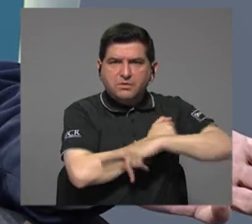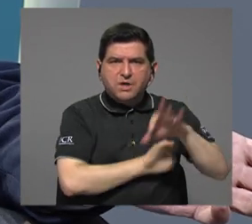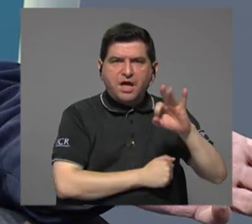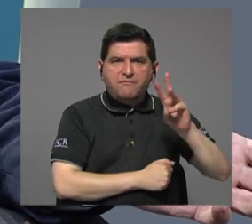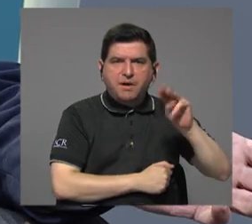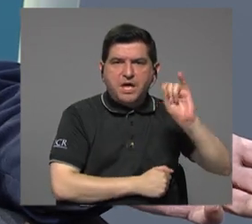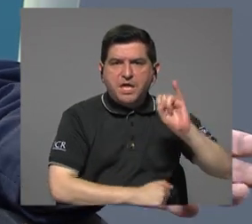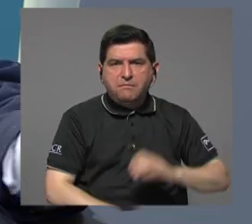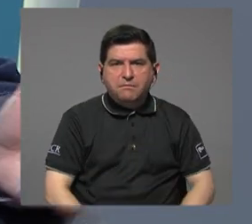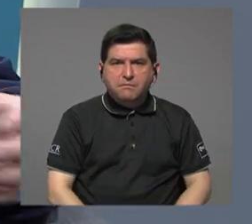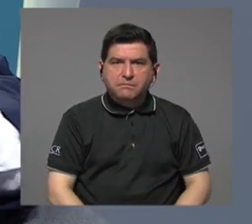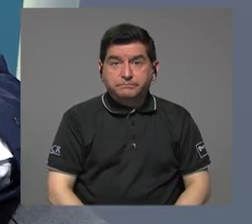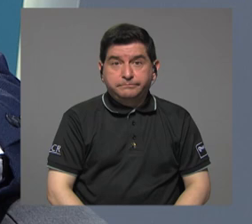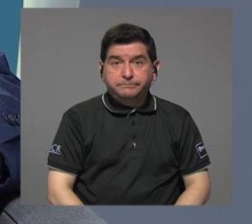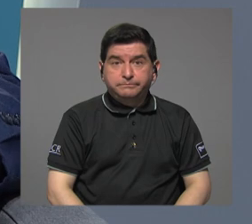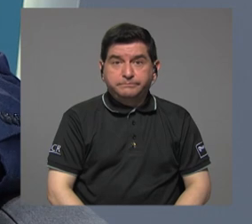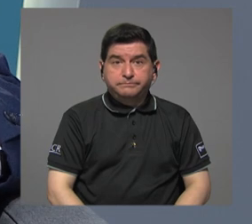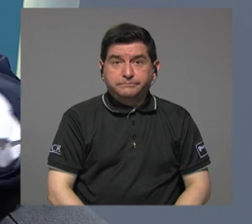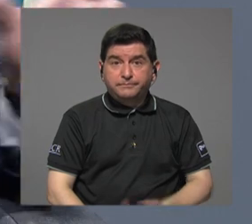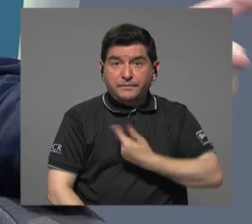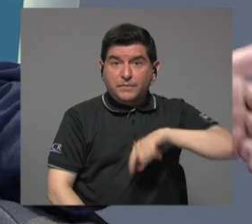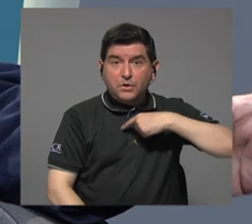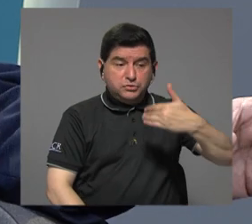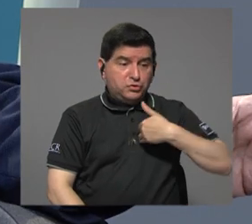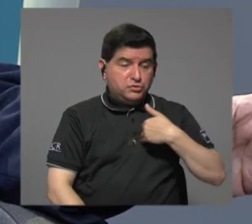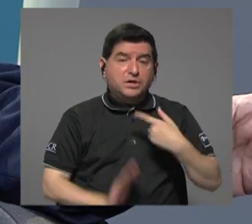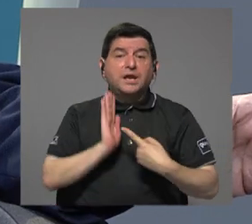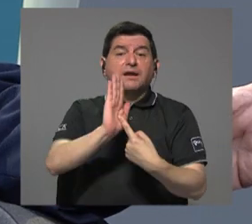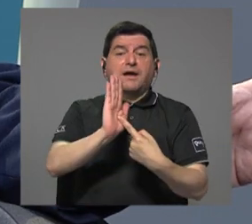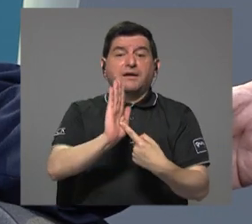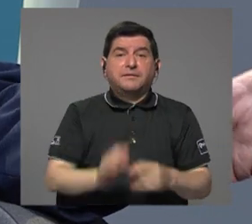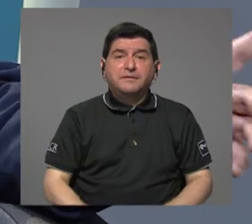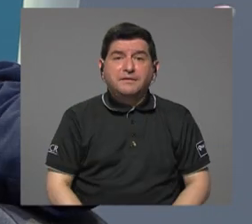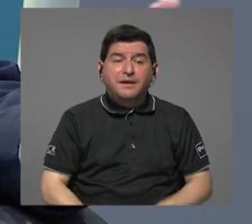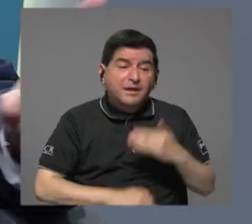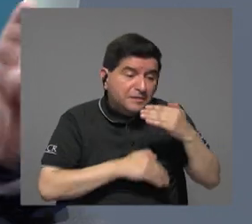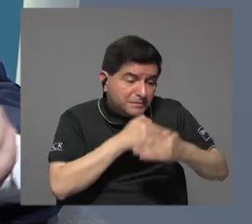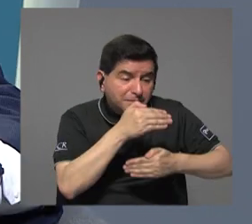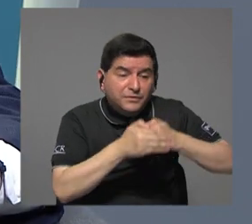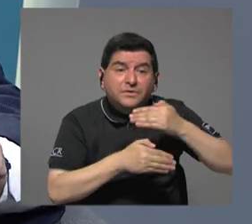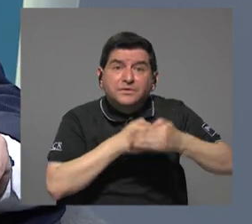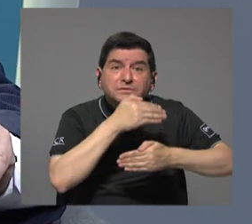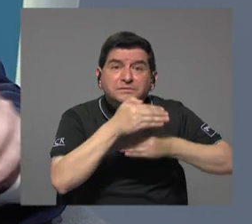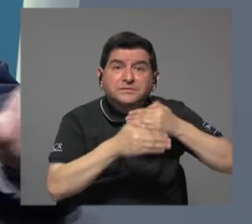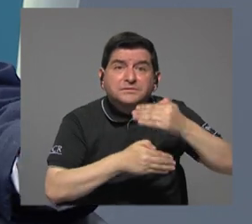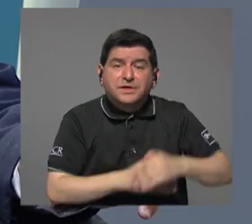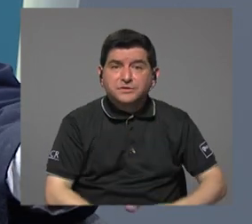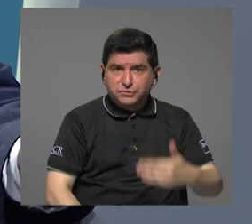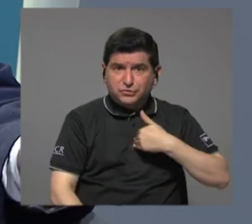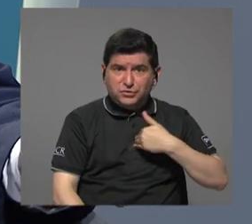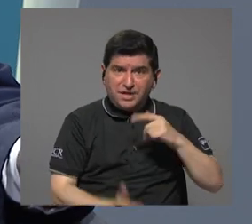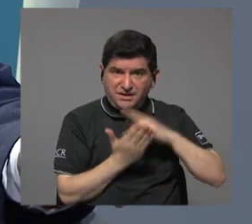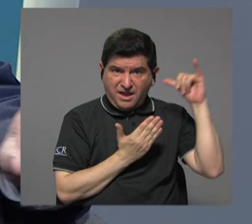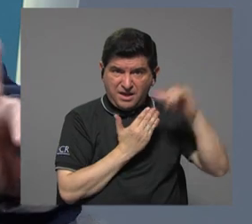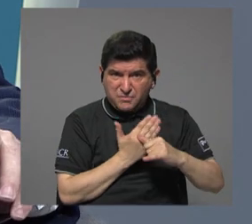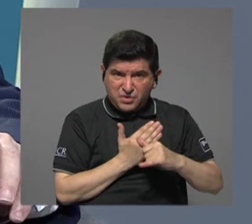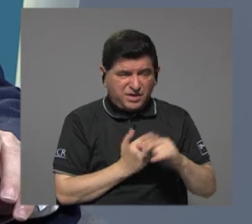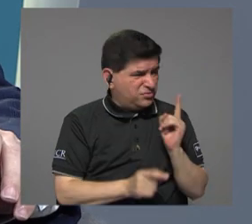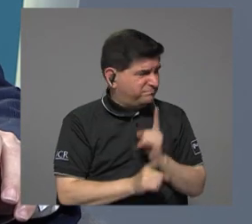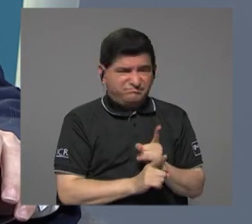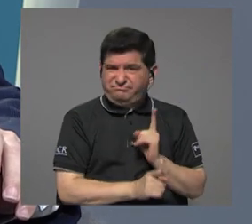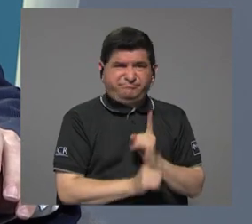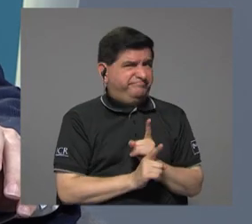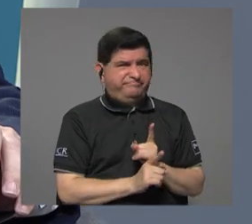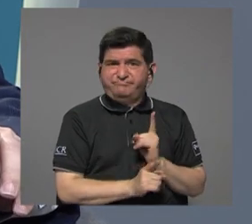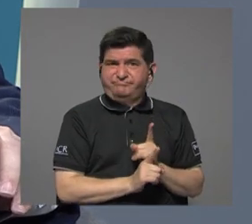fm y entonces nosotros lo que tenemos que señalar es que el procedimiento que ha tenido ese proyecto ha sido inadecuado